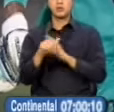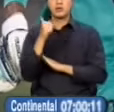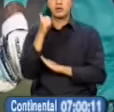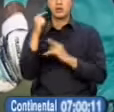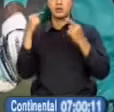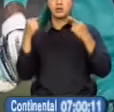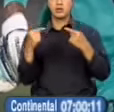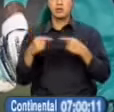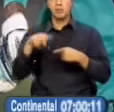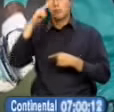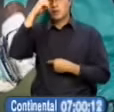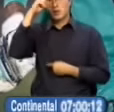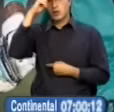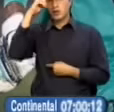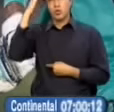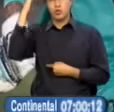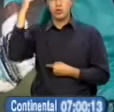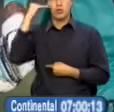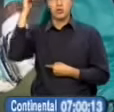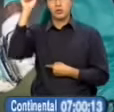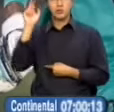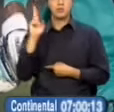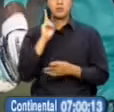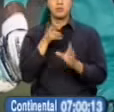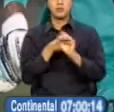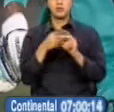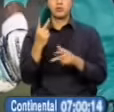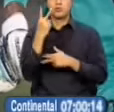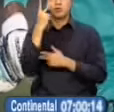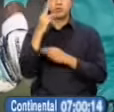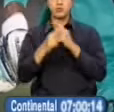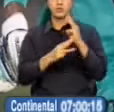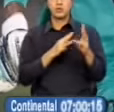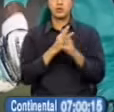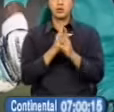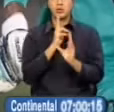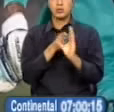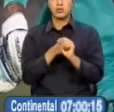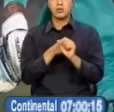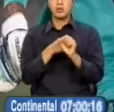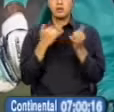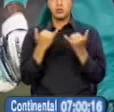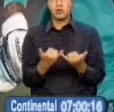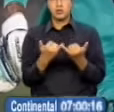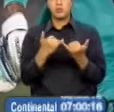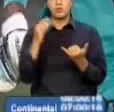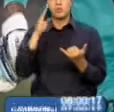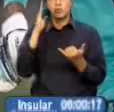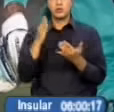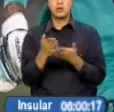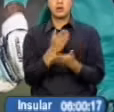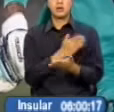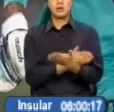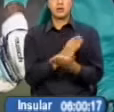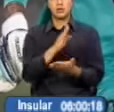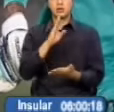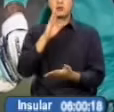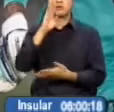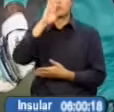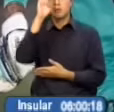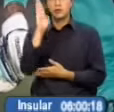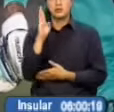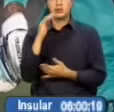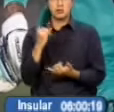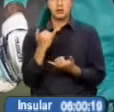contra méxico y corea del sur ha participado en dos eliminatorias mundialistas incluida la actual y la anterior rumbo a brasil-2014